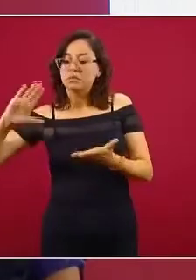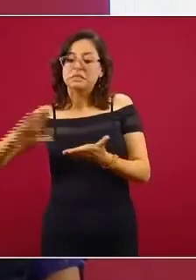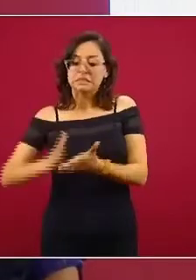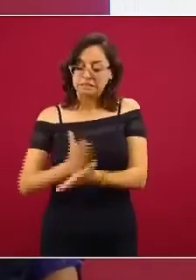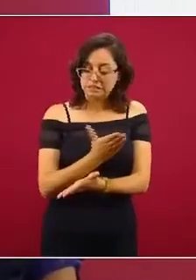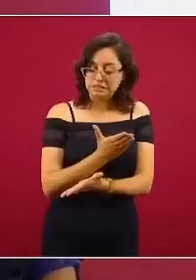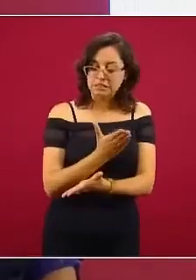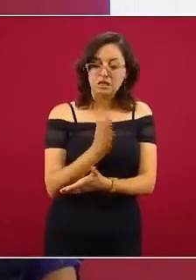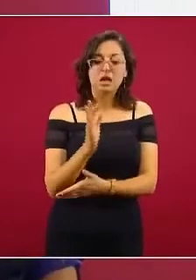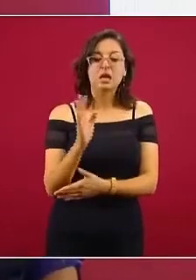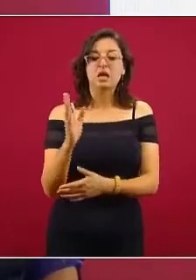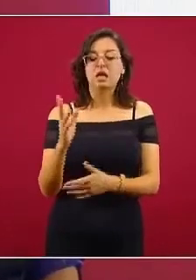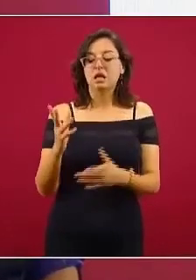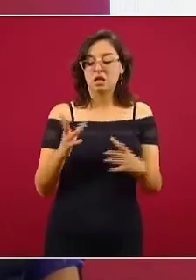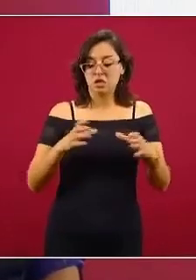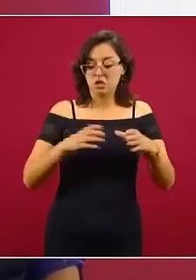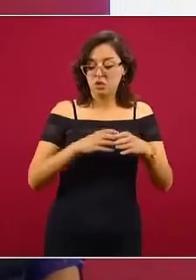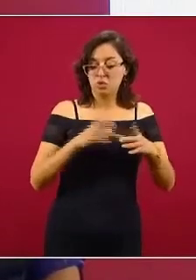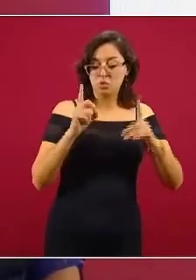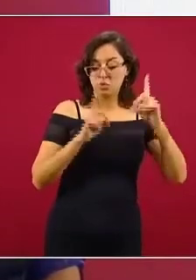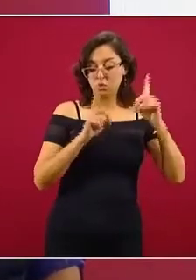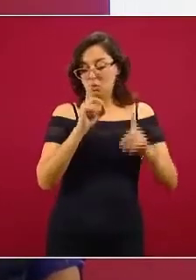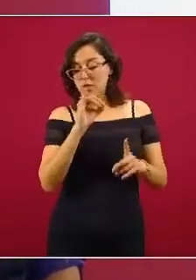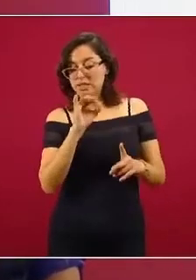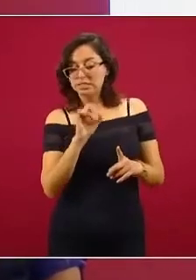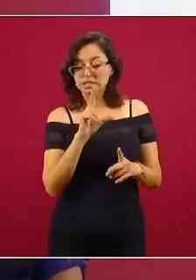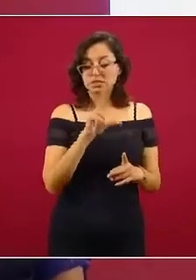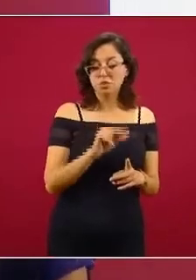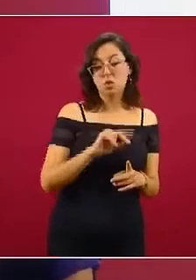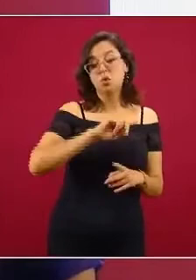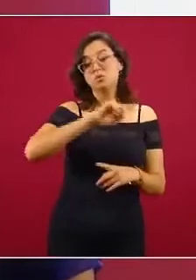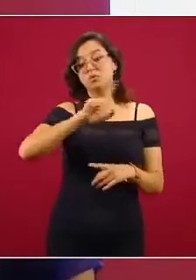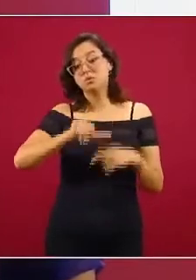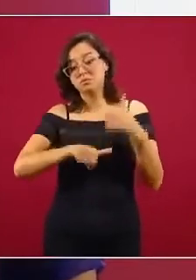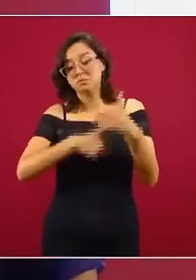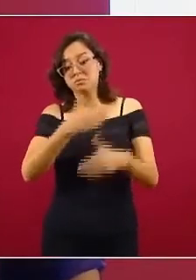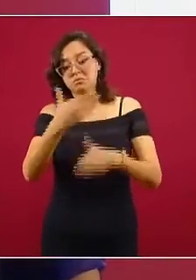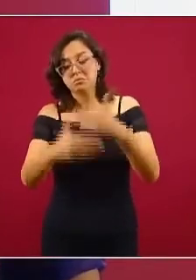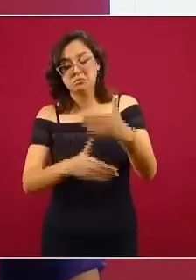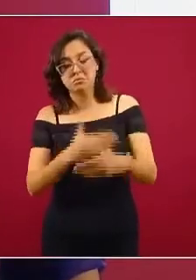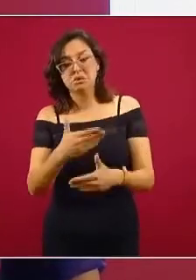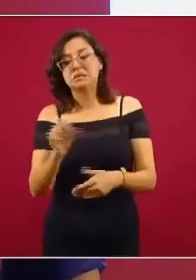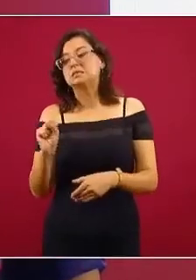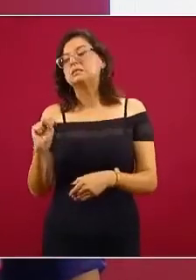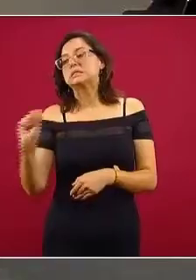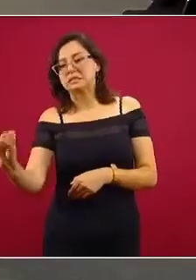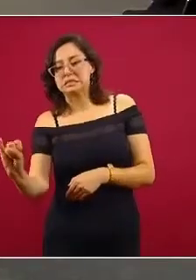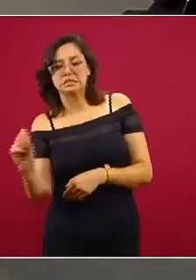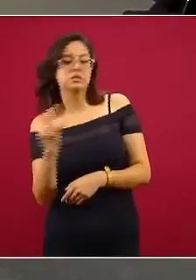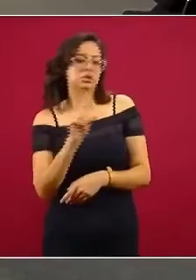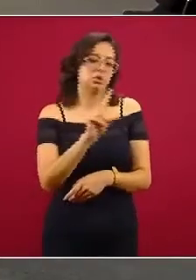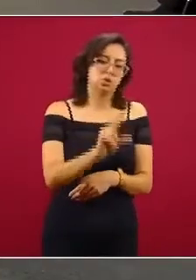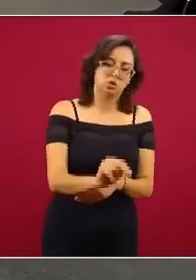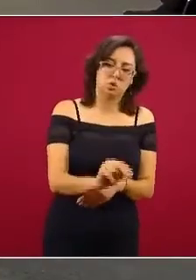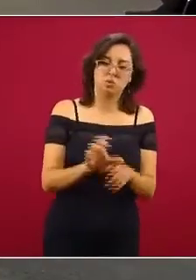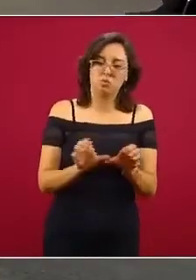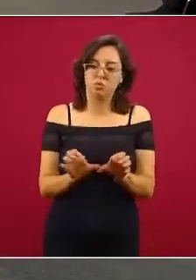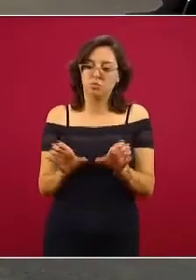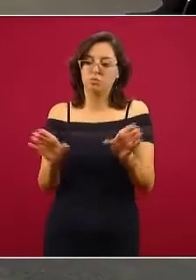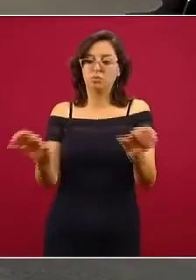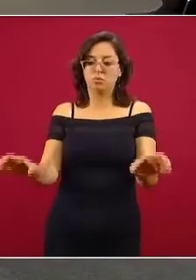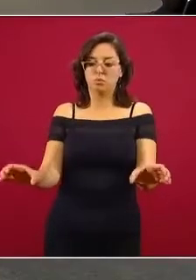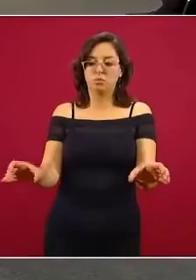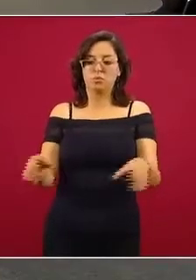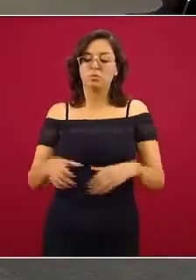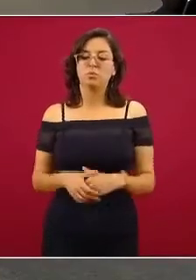casos sospechosos y que en un punto de su investigación pues han sido lógicamente catalogadas en los